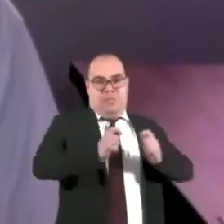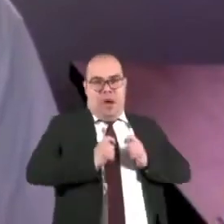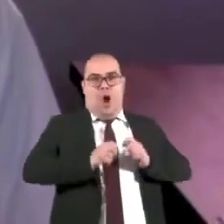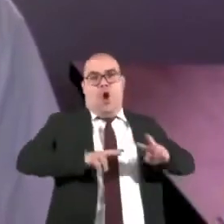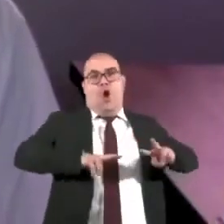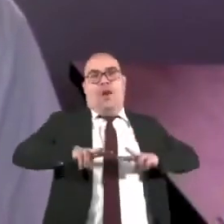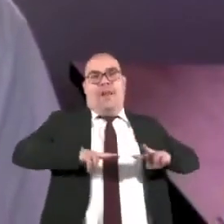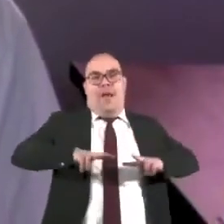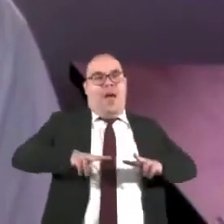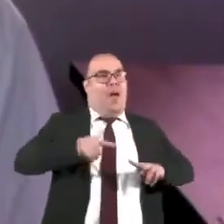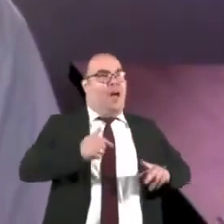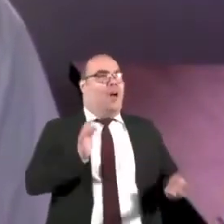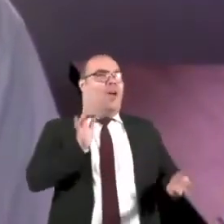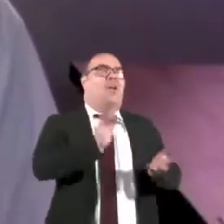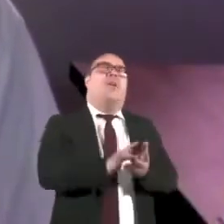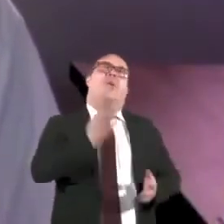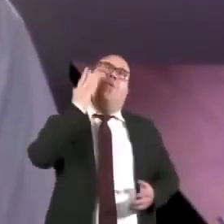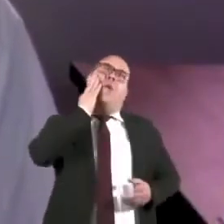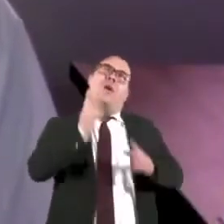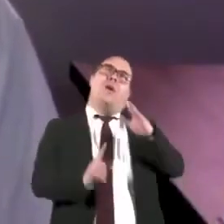de allí, en el año